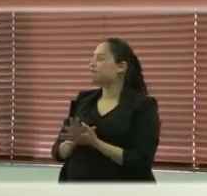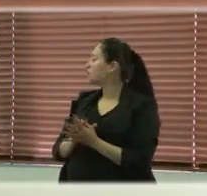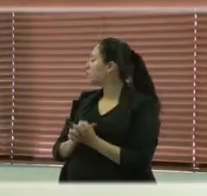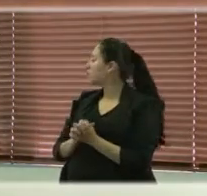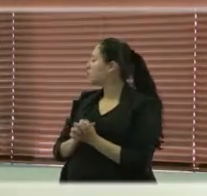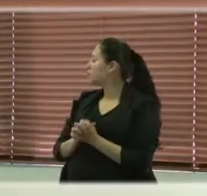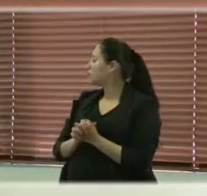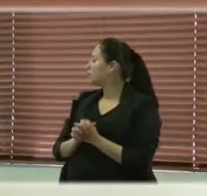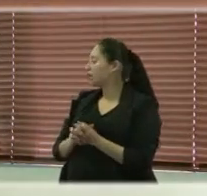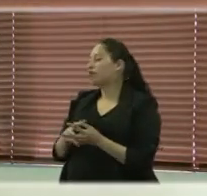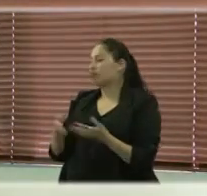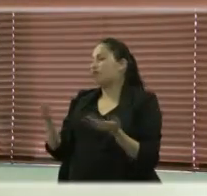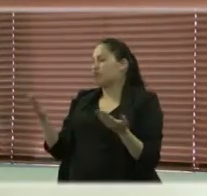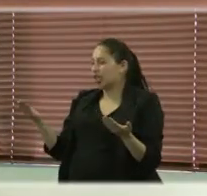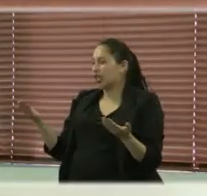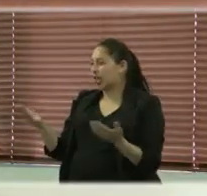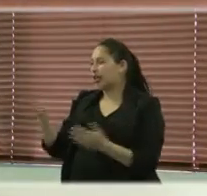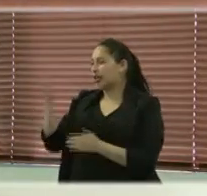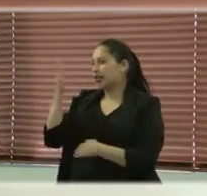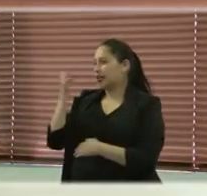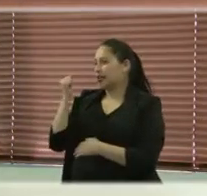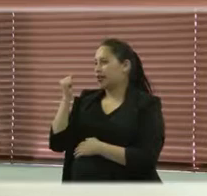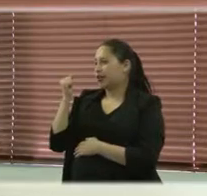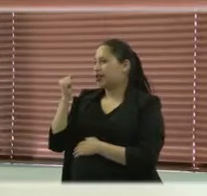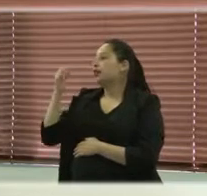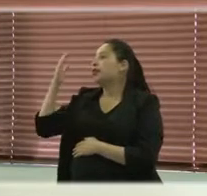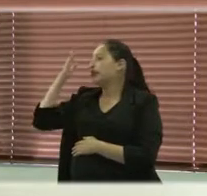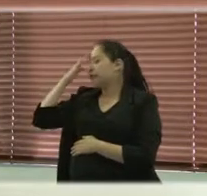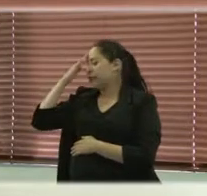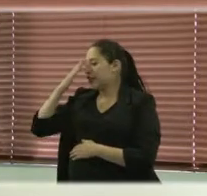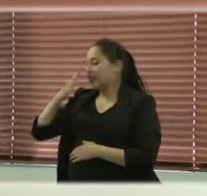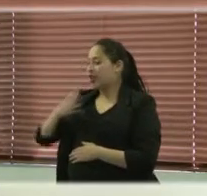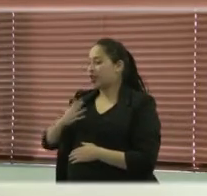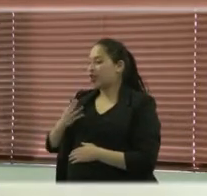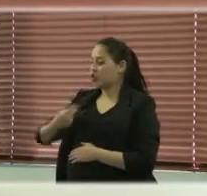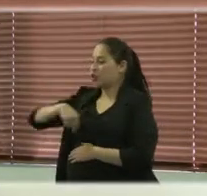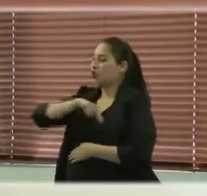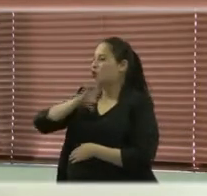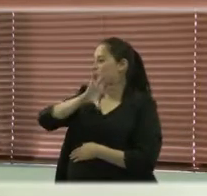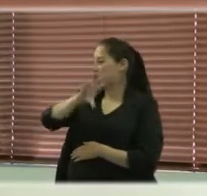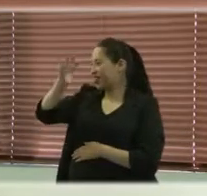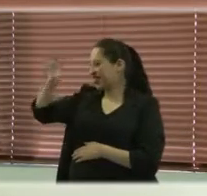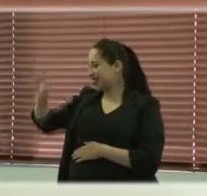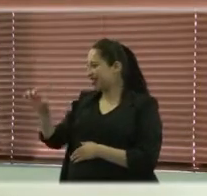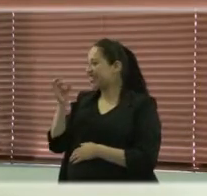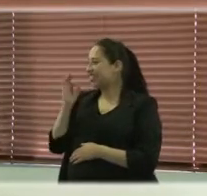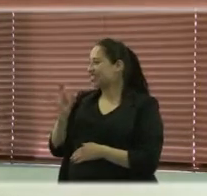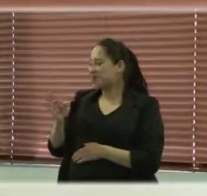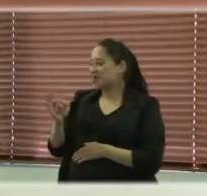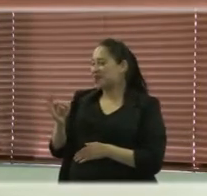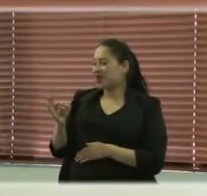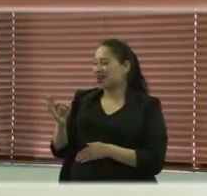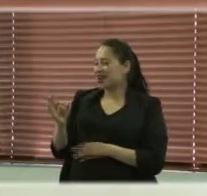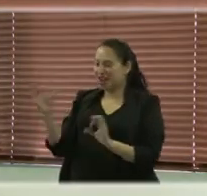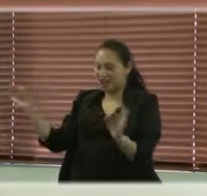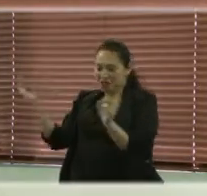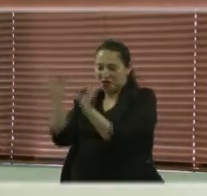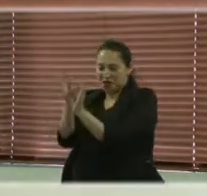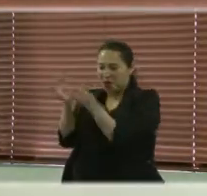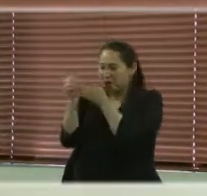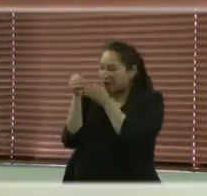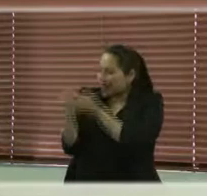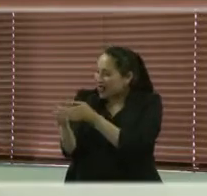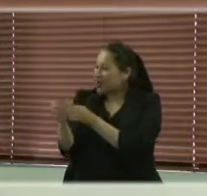sí es como un reclamo muy fuerte no en en países como los nuestros que todos se orienta hacia esa temática y y luego